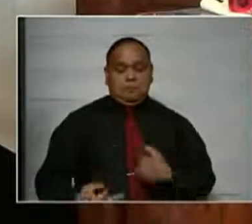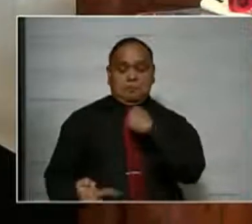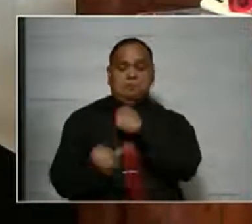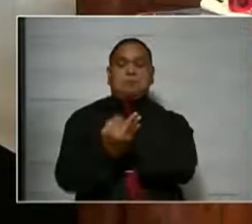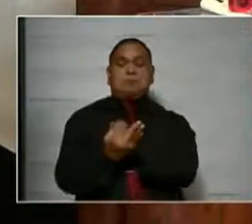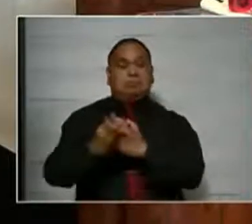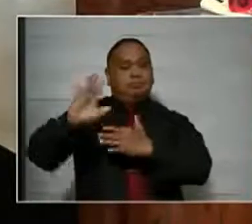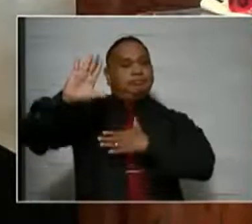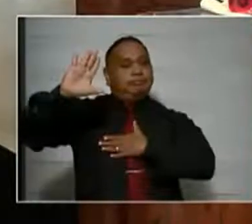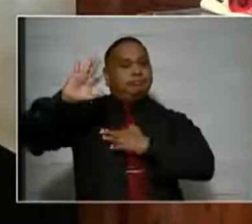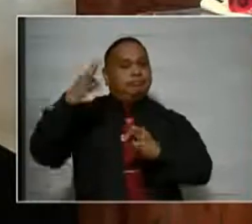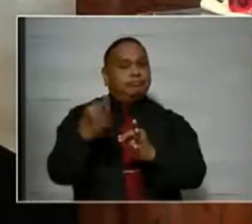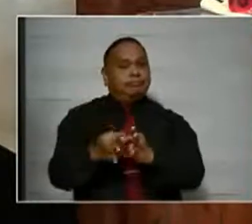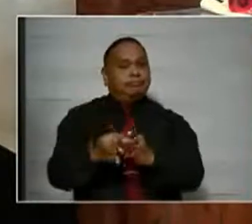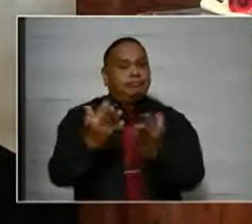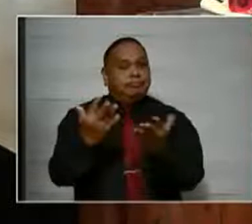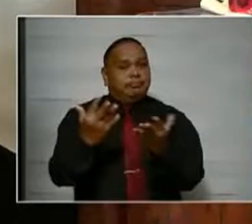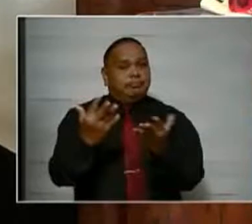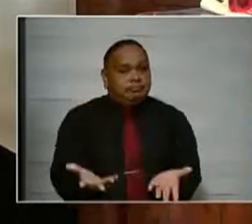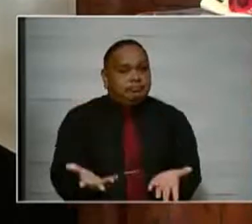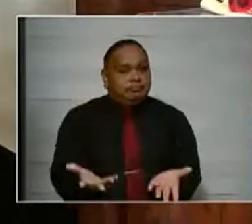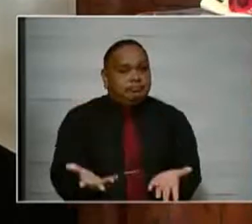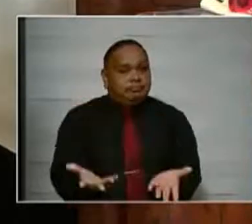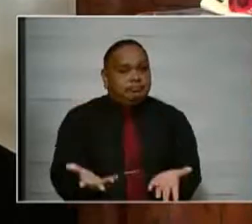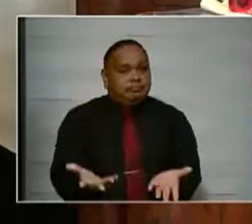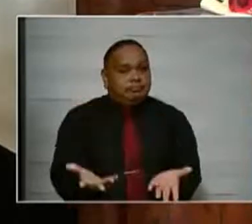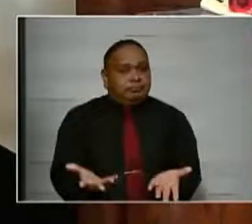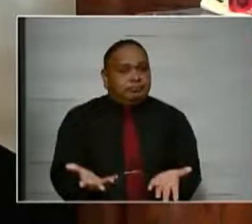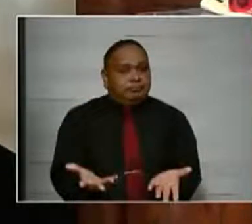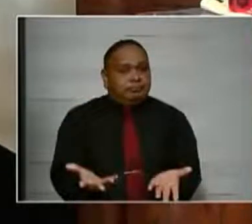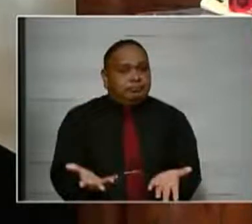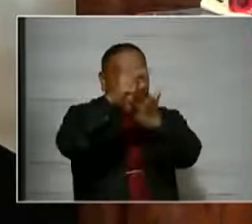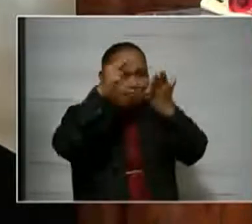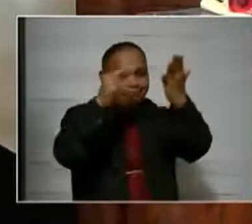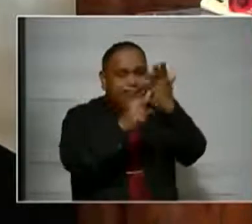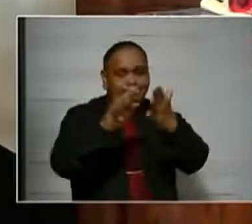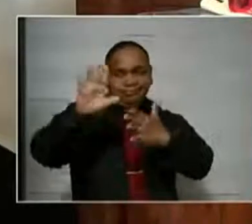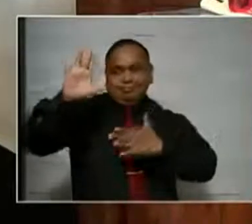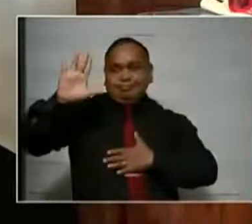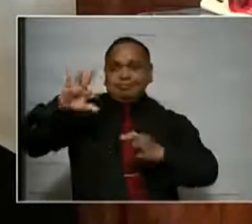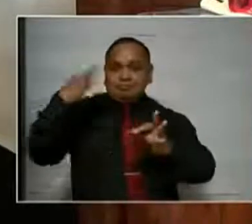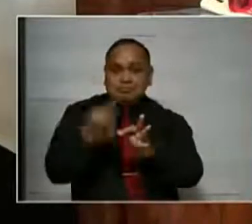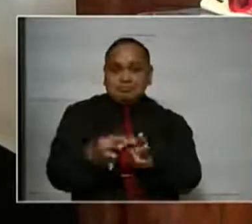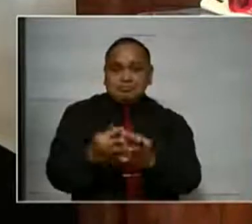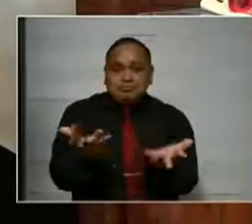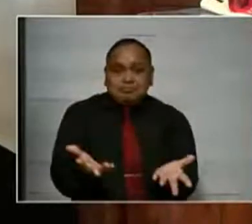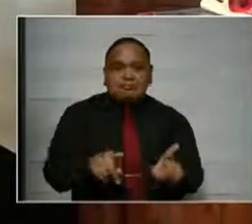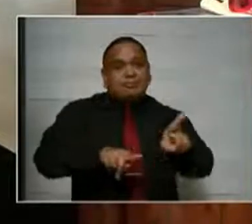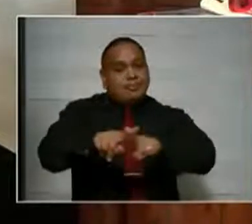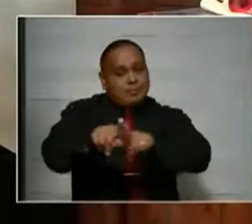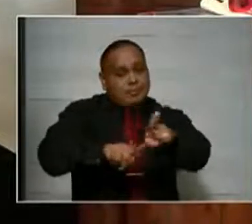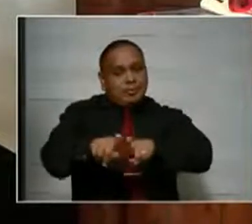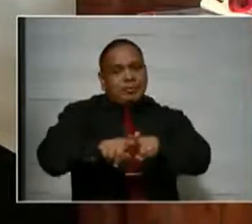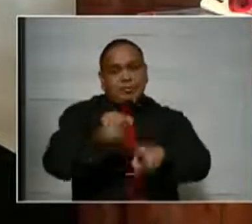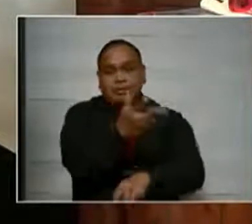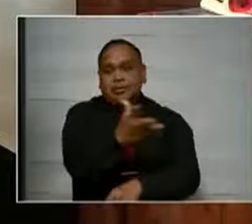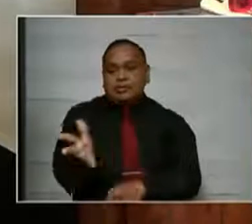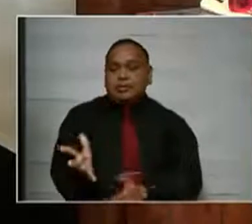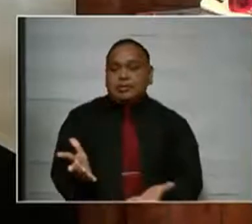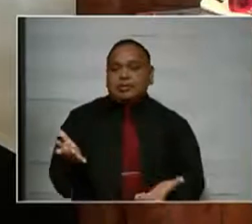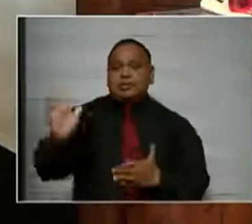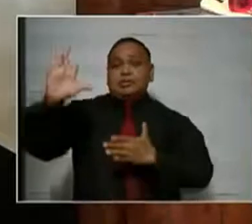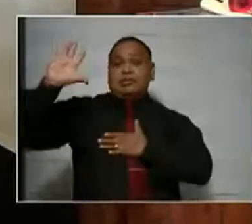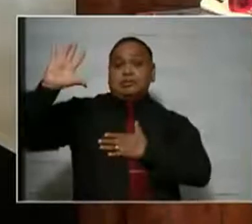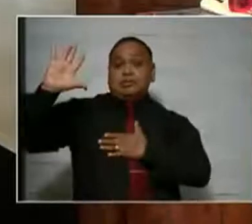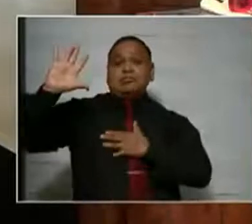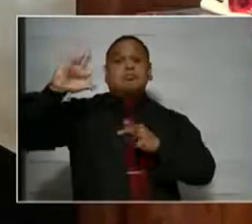si le ofreció la reforma eléctrica pues no se cumplió y se le ofreció lo del hermano de que no iba a ver coalición tampoco